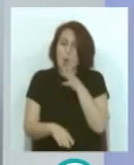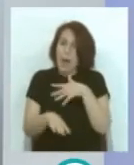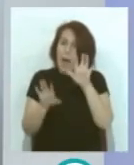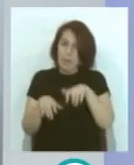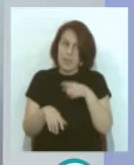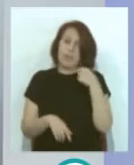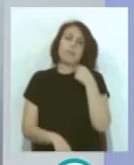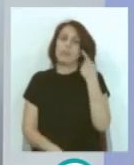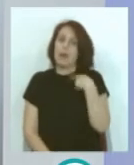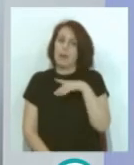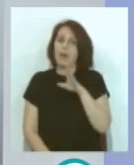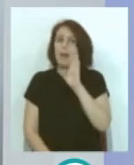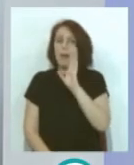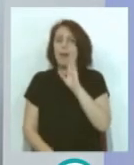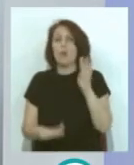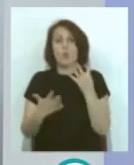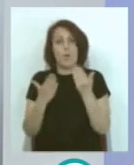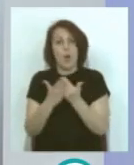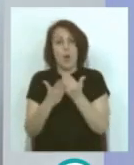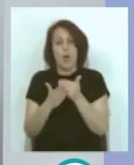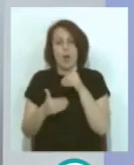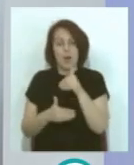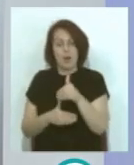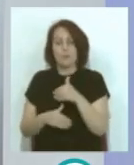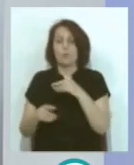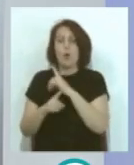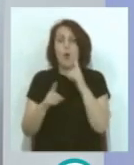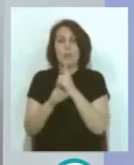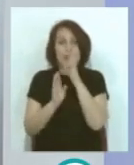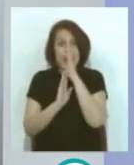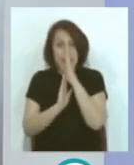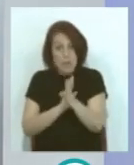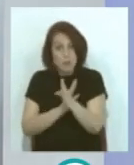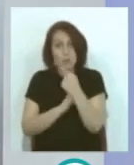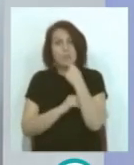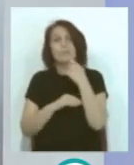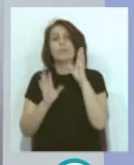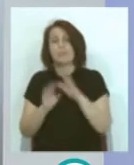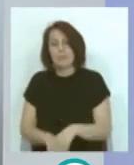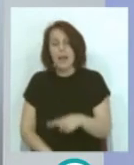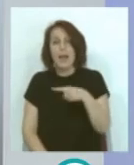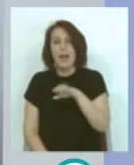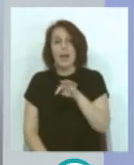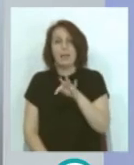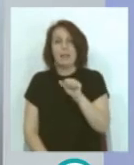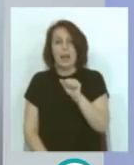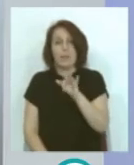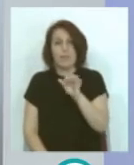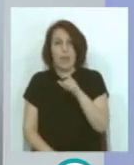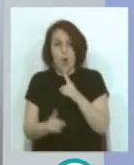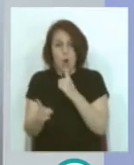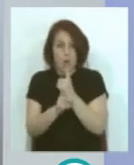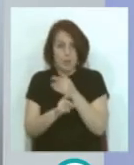bien comentas, todavía tiene 9 jornadas por delante, tiene un enfrentamiento directo, ¿quién lo iba a decir?, ante el Getafe el próximo sábado,